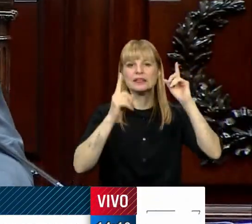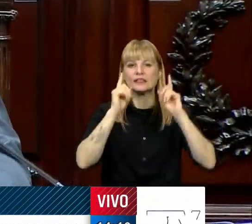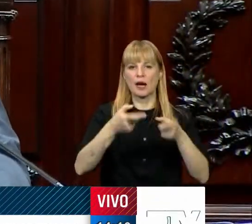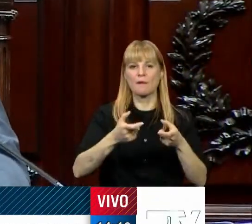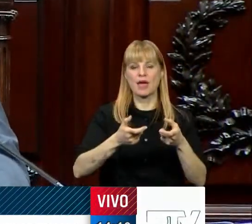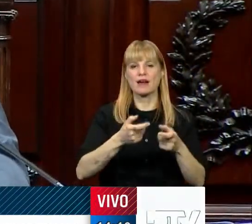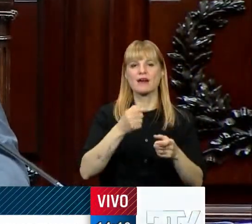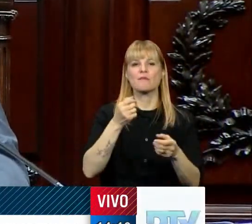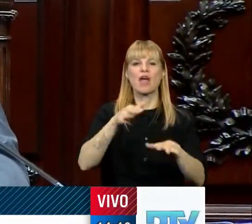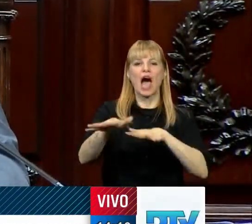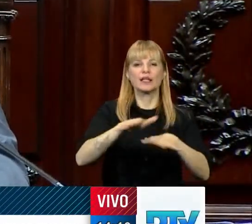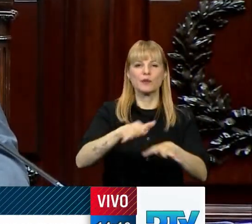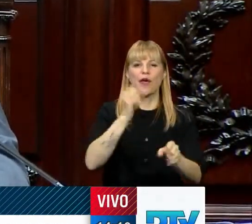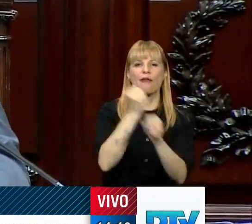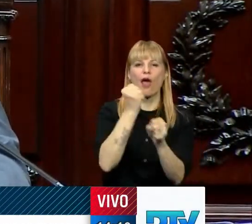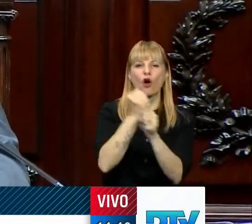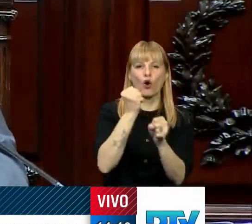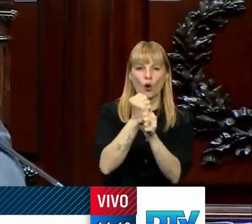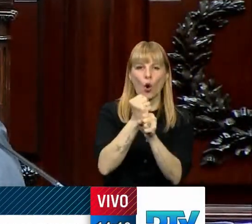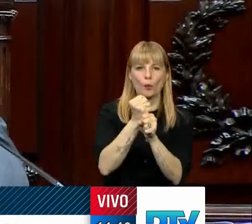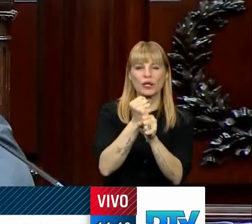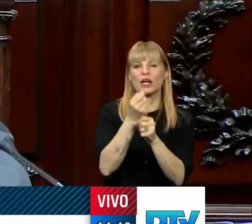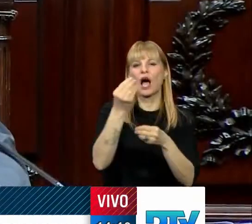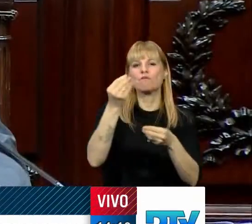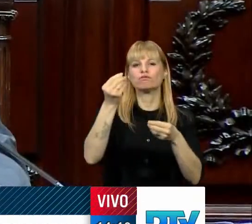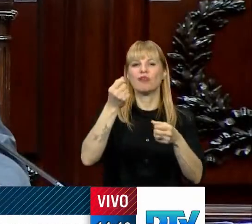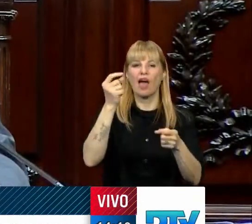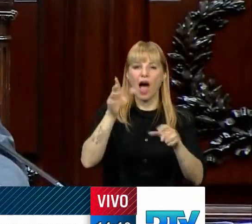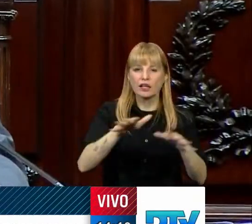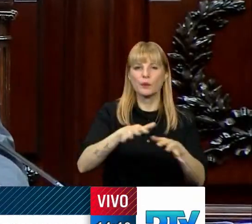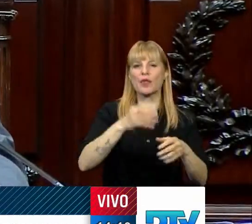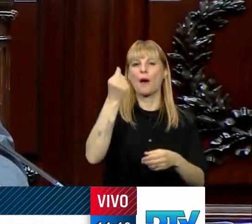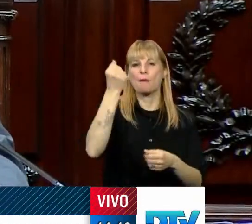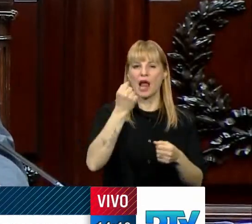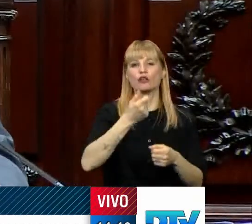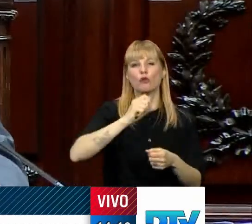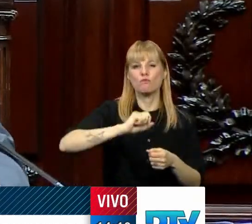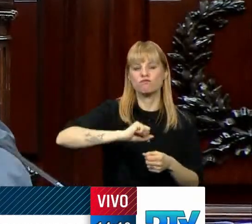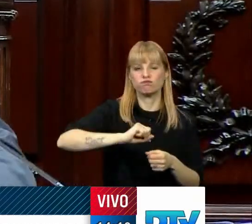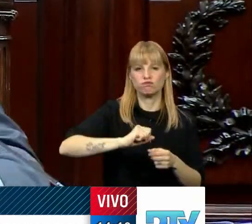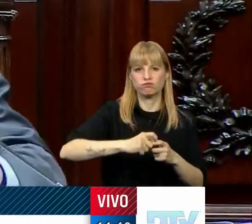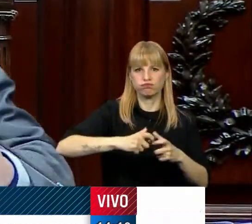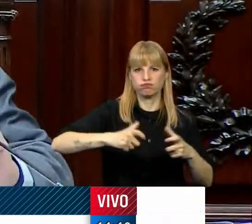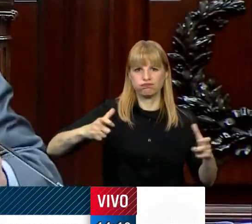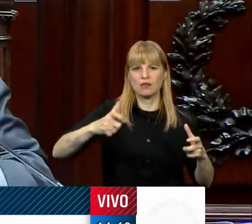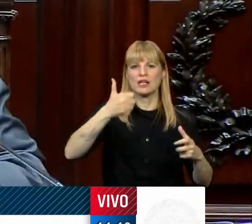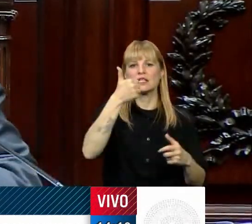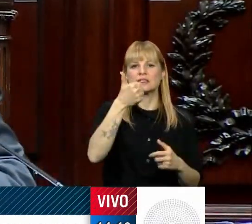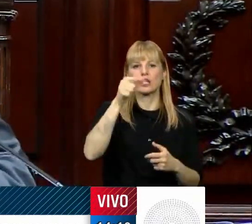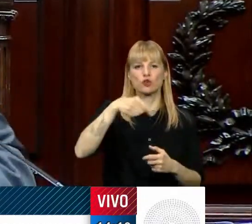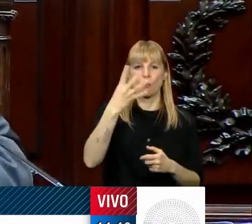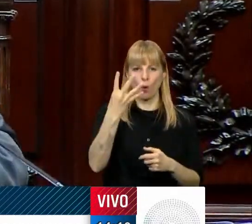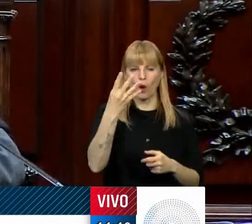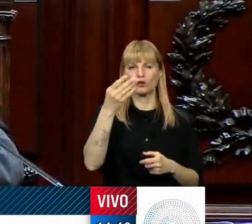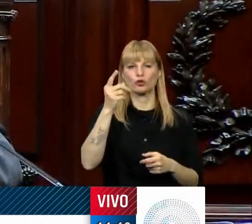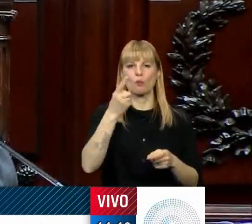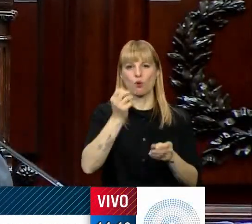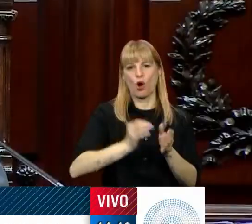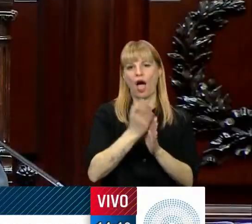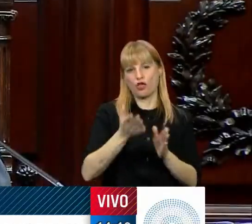actividad económica con un incremento del 6,4% interanual en junio.